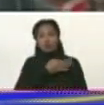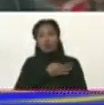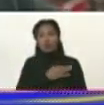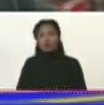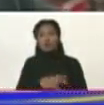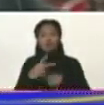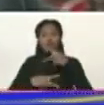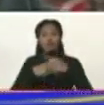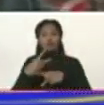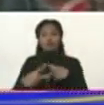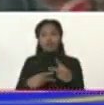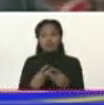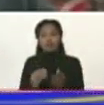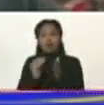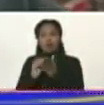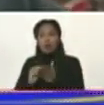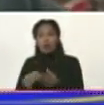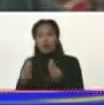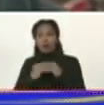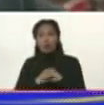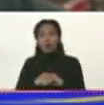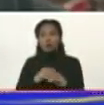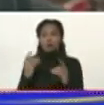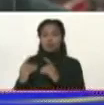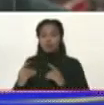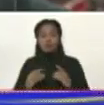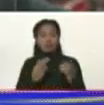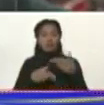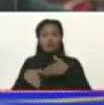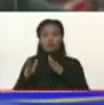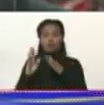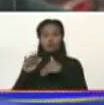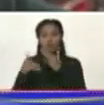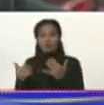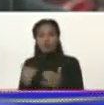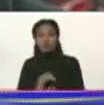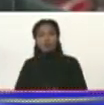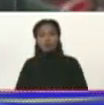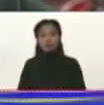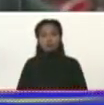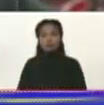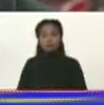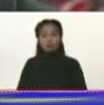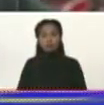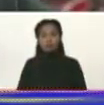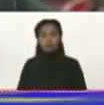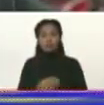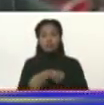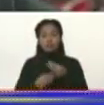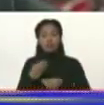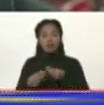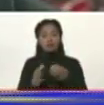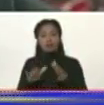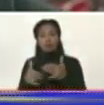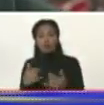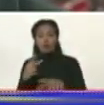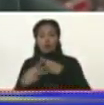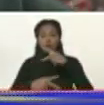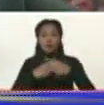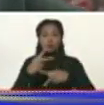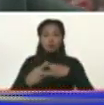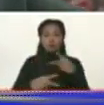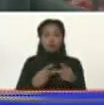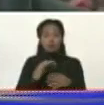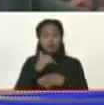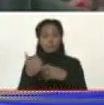Un proceso de consulta, de debate y de construcción que se elabora o está en proceso para